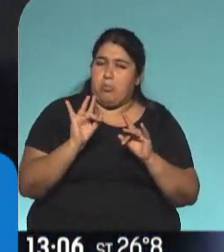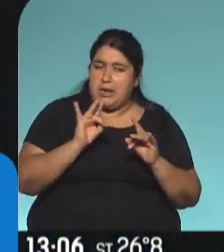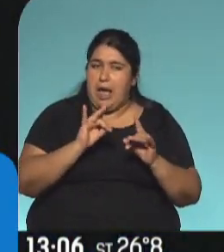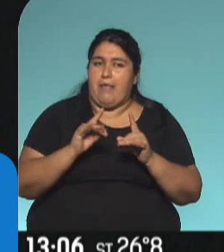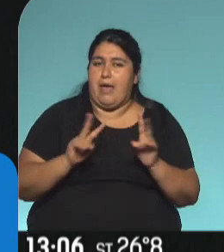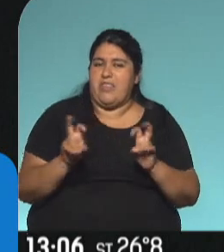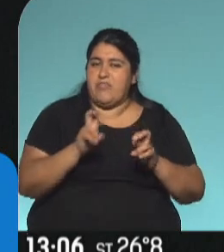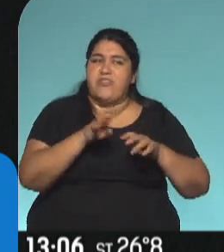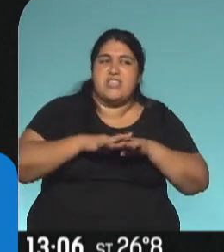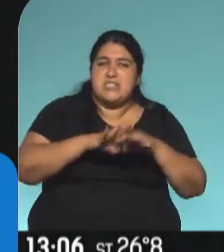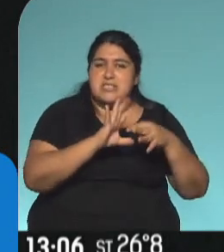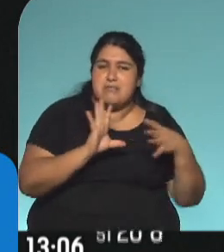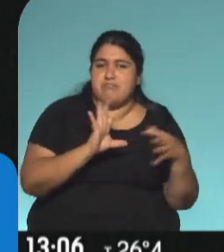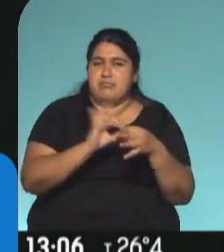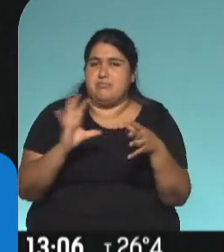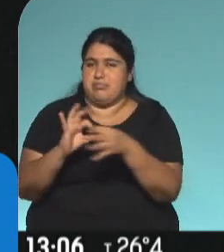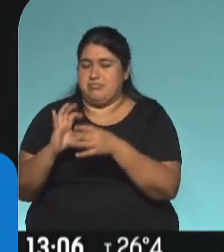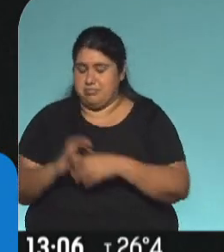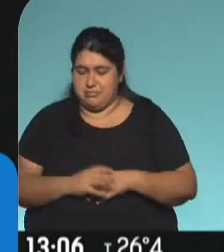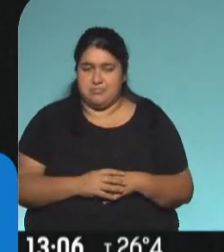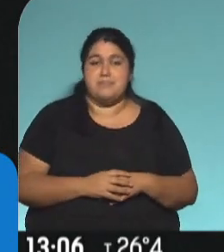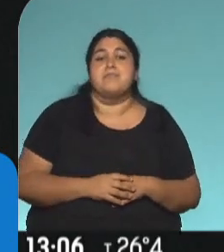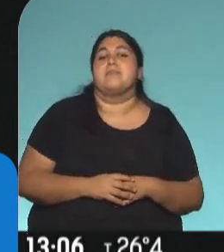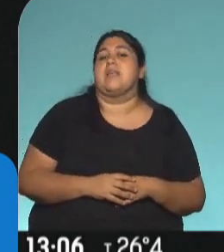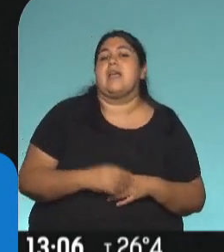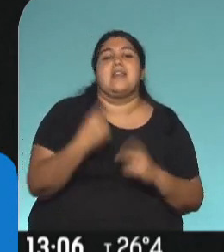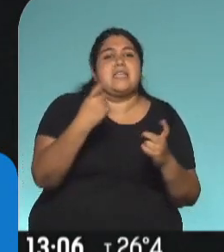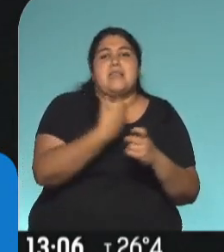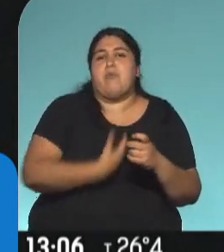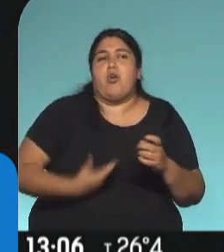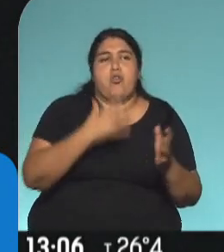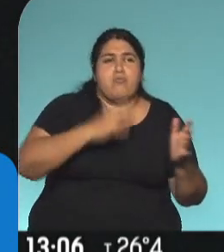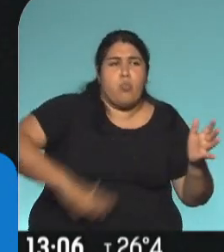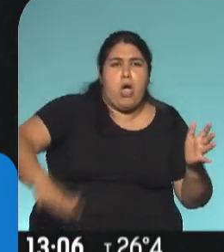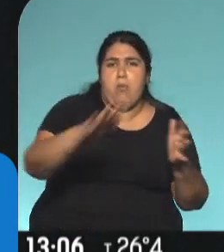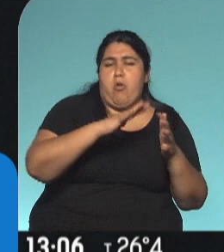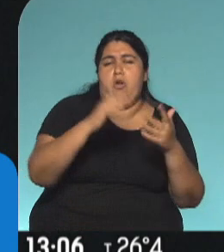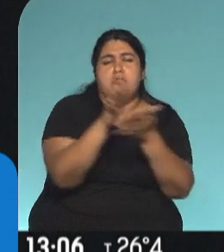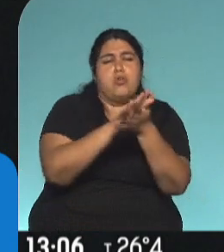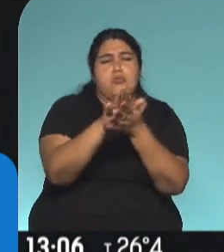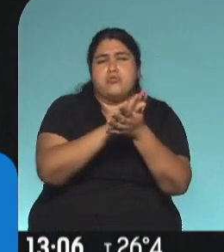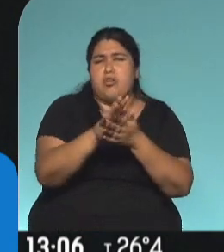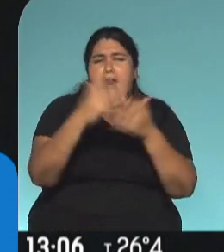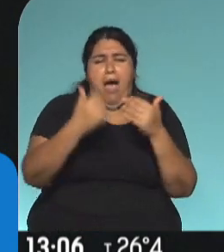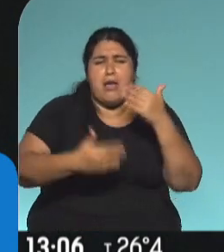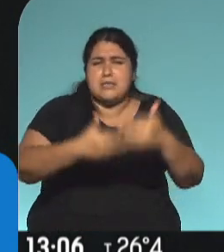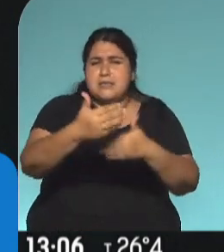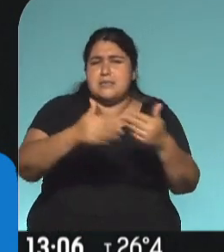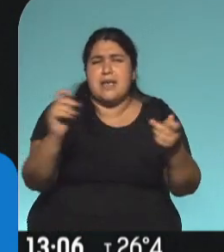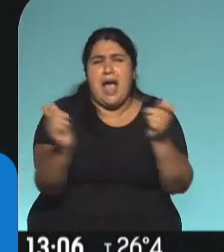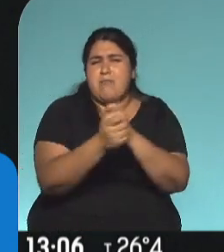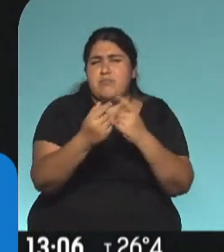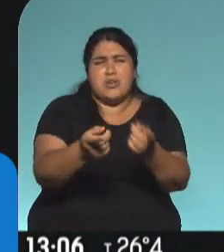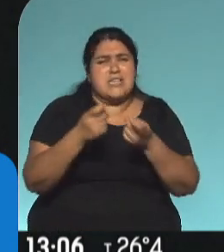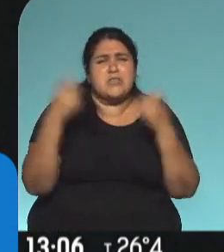alianzas. Necesitamos que el pueblo ecuatoriano tenga soluciones. Ya hay muchos cambios que deben hacerse de